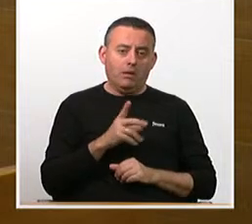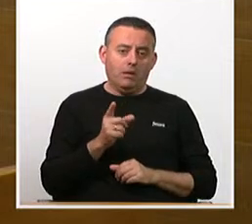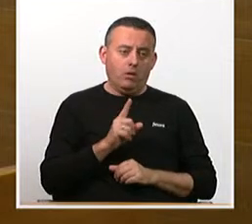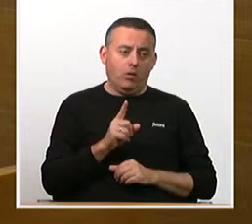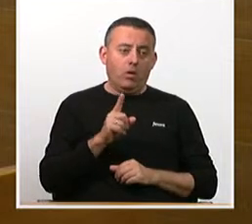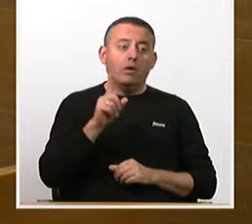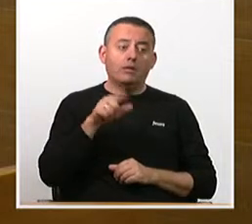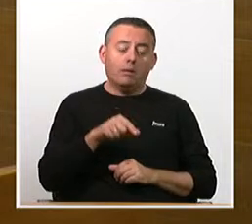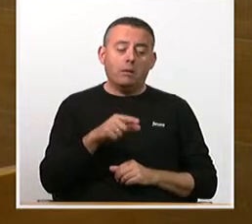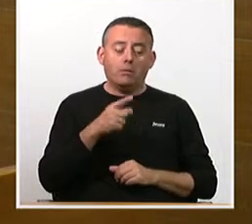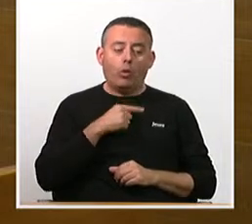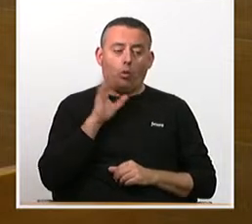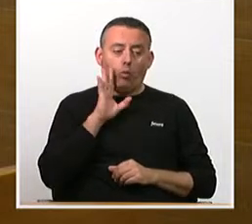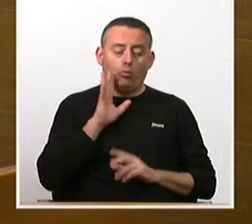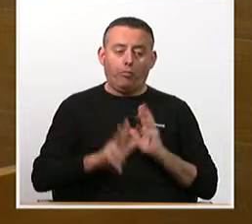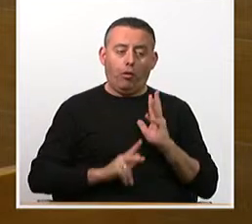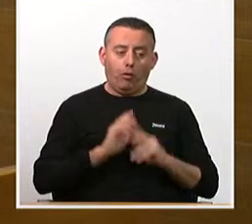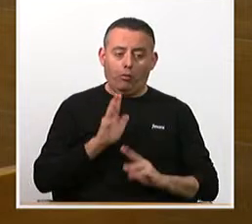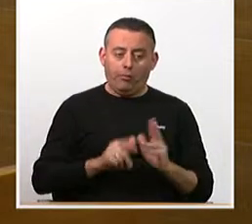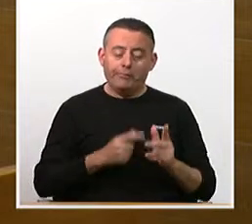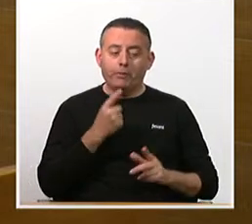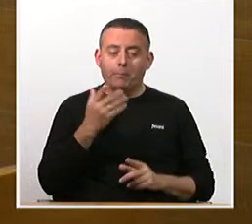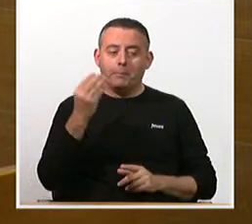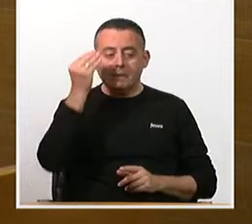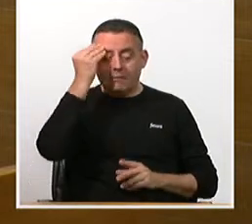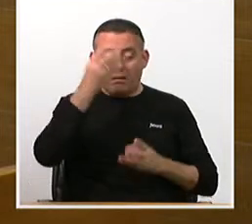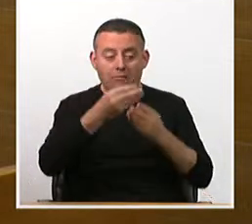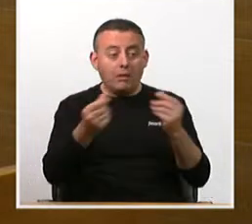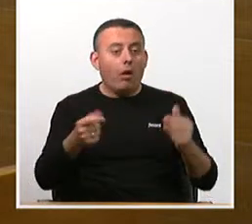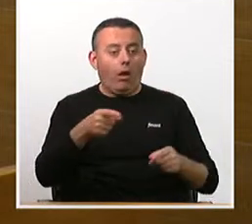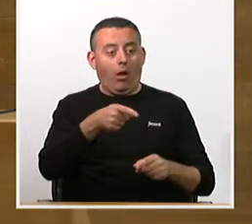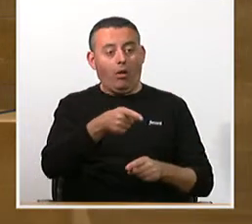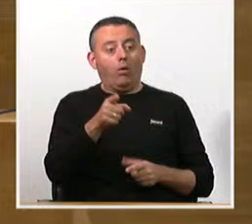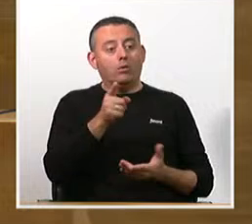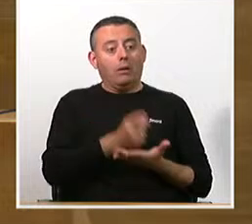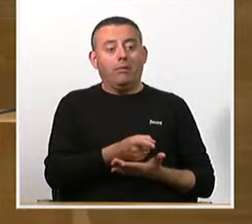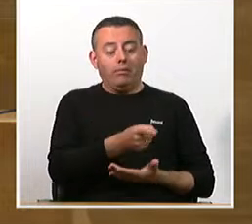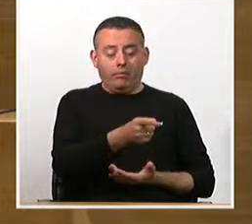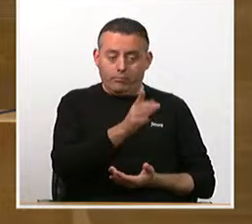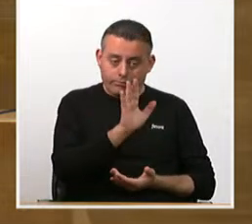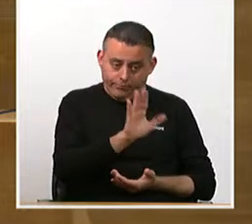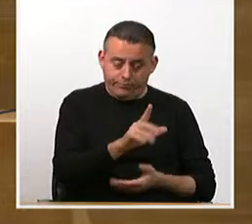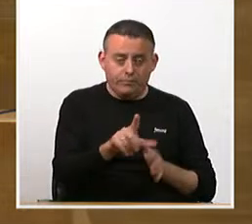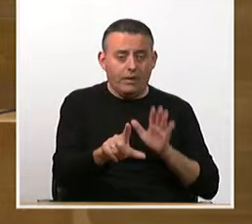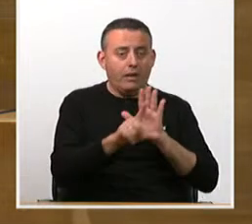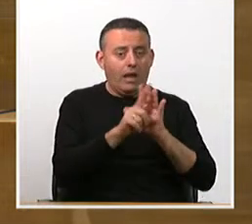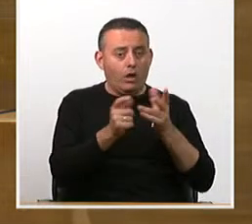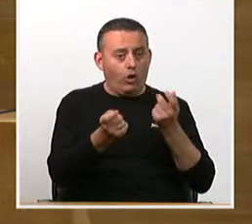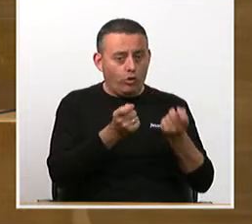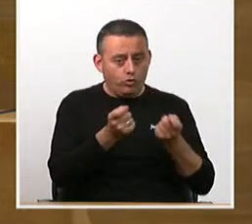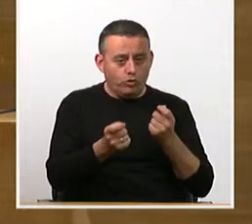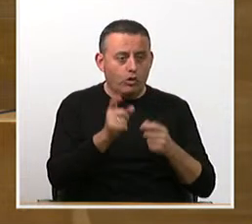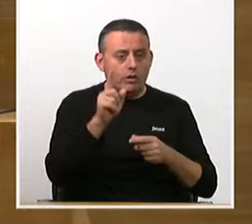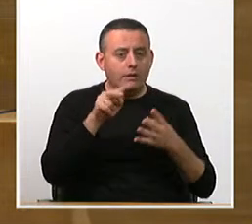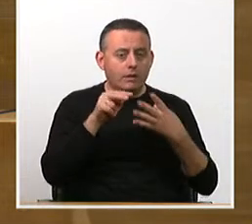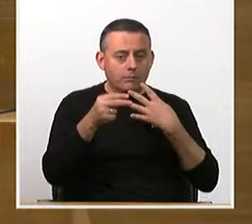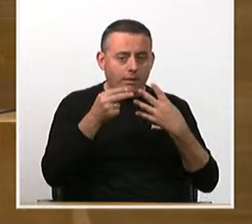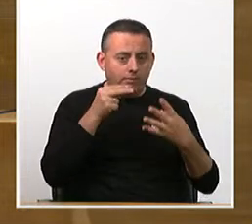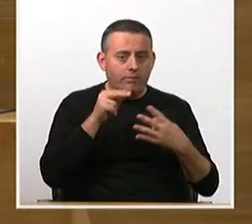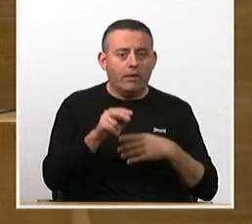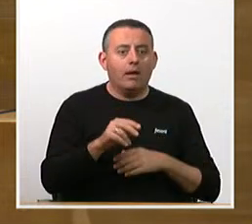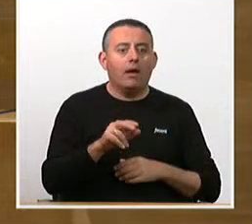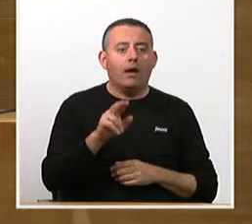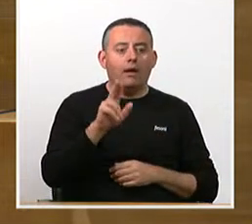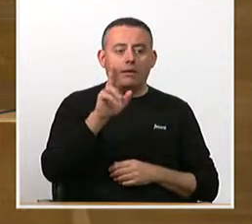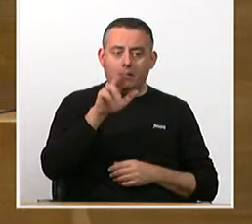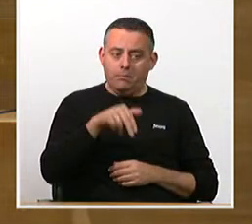desterrado y lo que están planteando la verdad con la eliminación de las leyes de control de la transparencia y